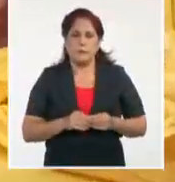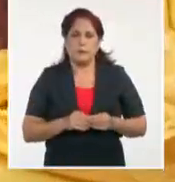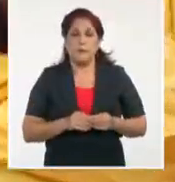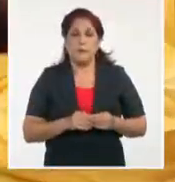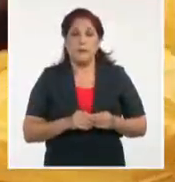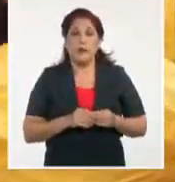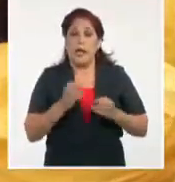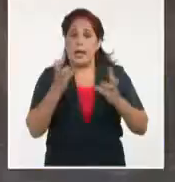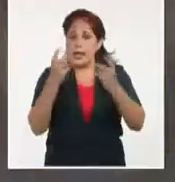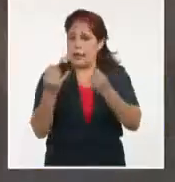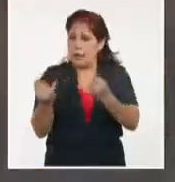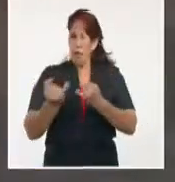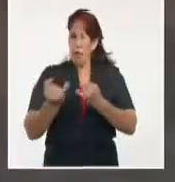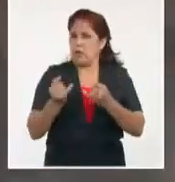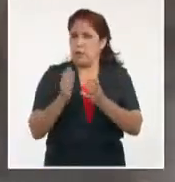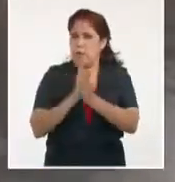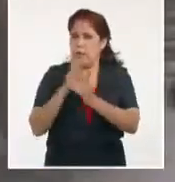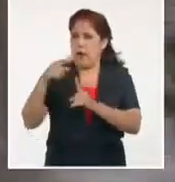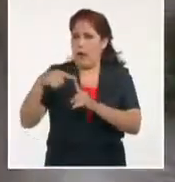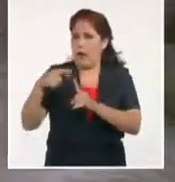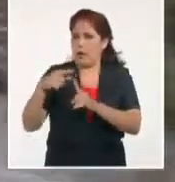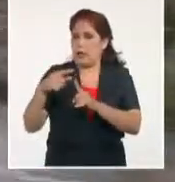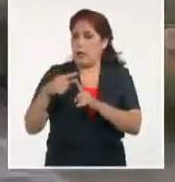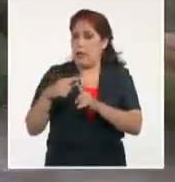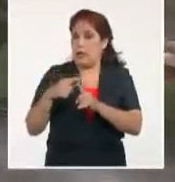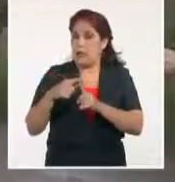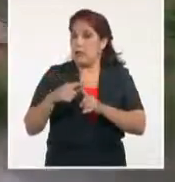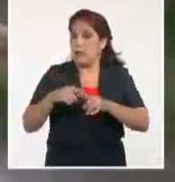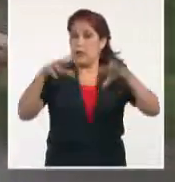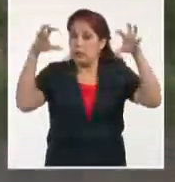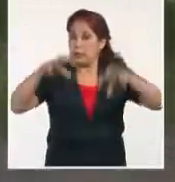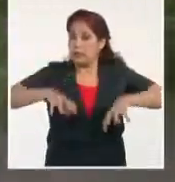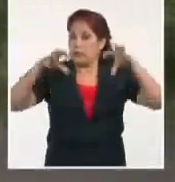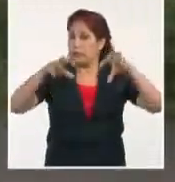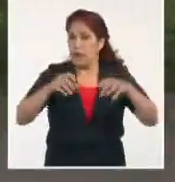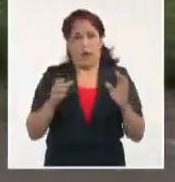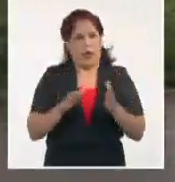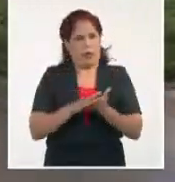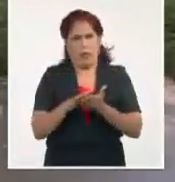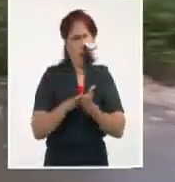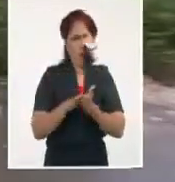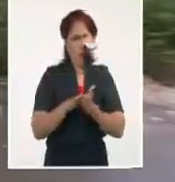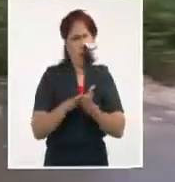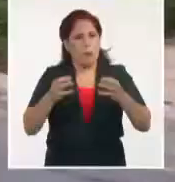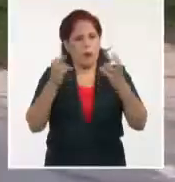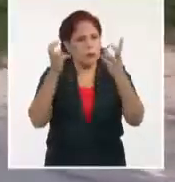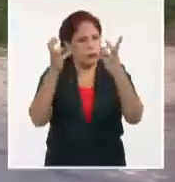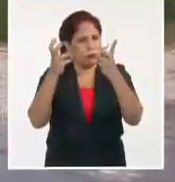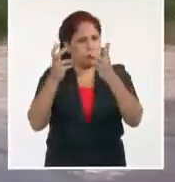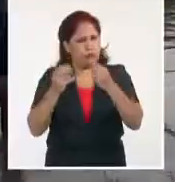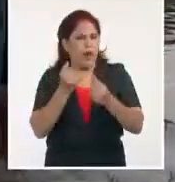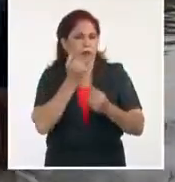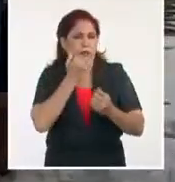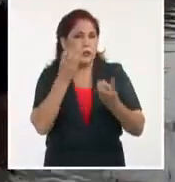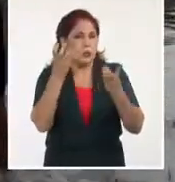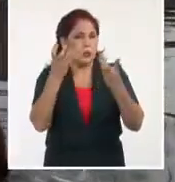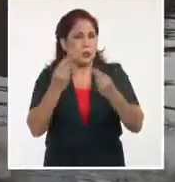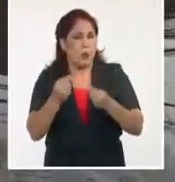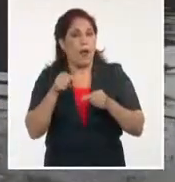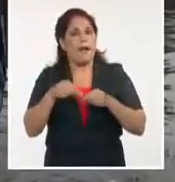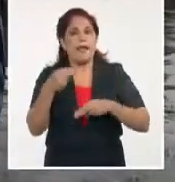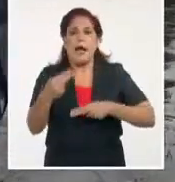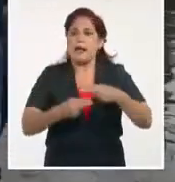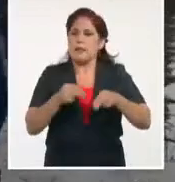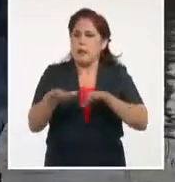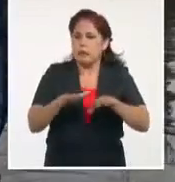datos preliminares, no ocurrieron afectaciones significativas. Actualmente cuantifican los perjuicios y se acometen las acciones